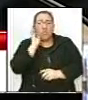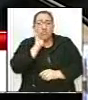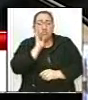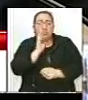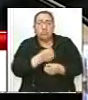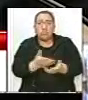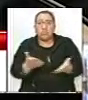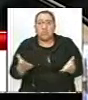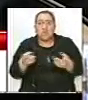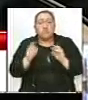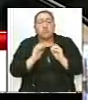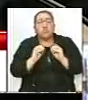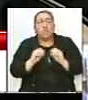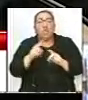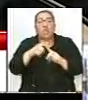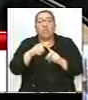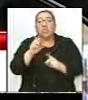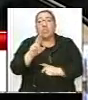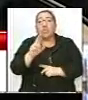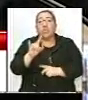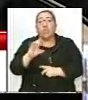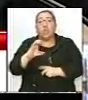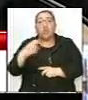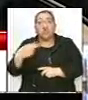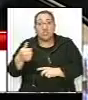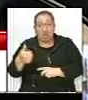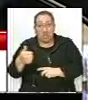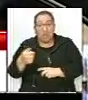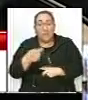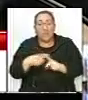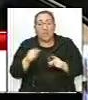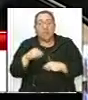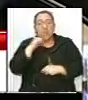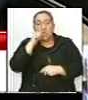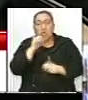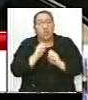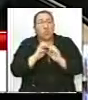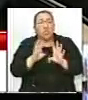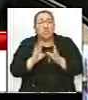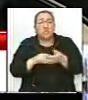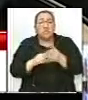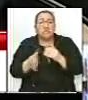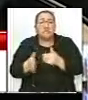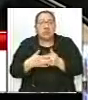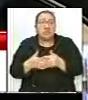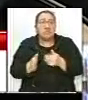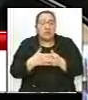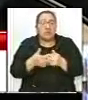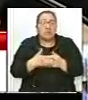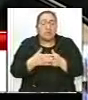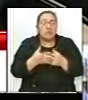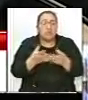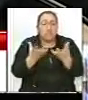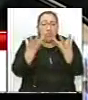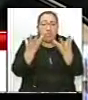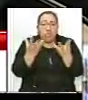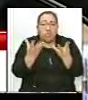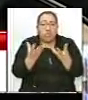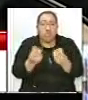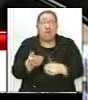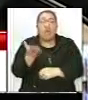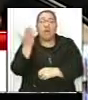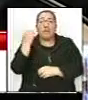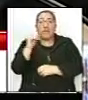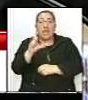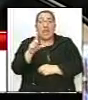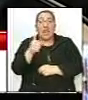cultivan las truchas, etcétera, y que lamentablemente esto cada día se le está cerrando mucho más, porque la laguna tenía un